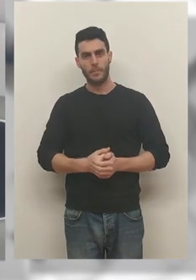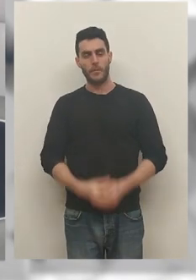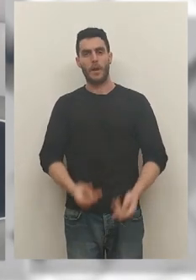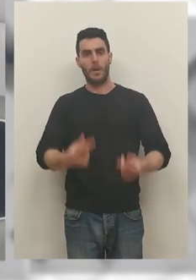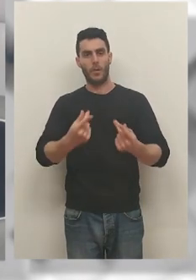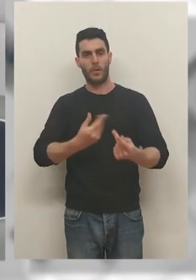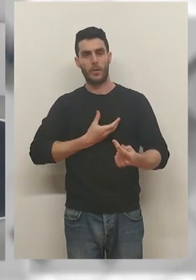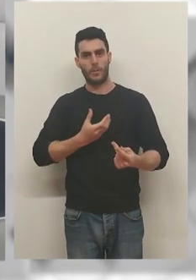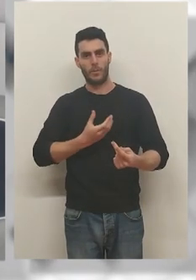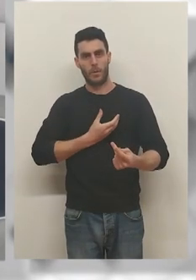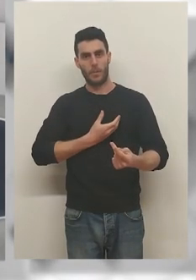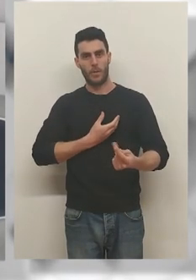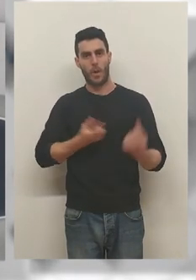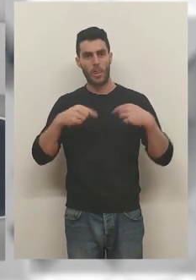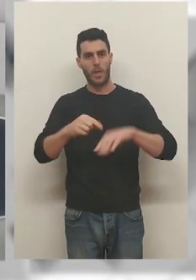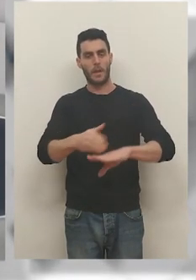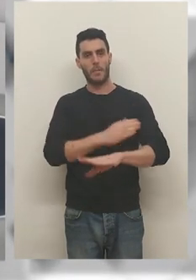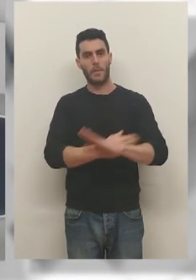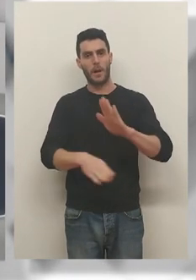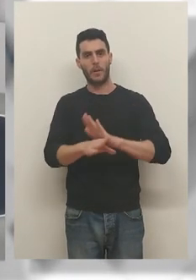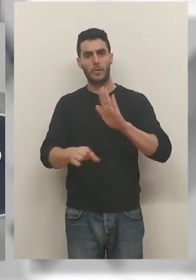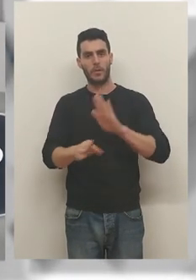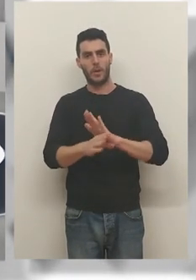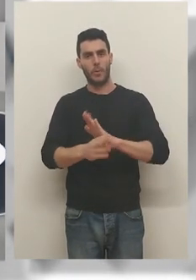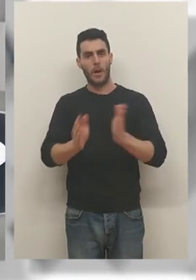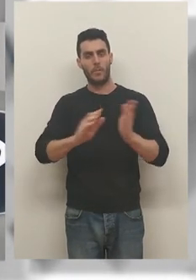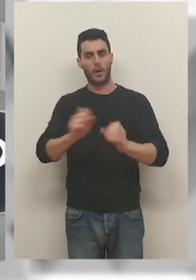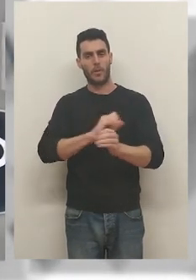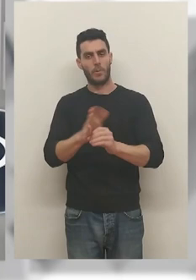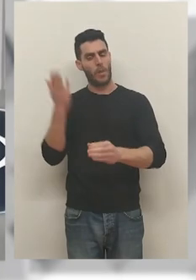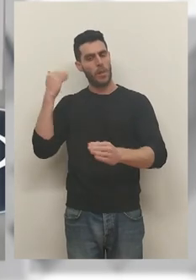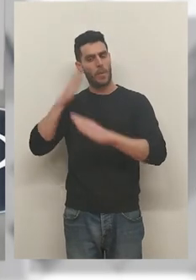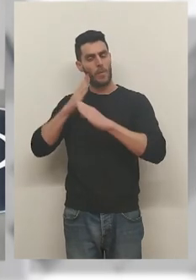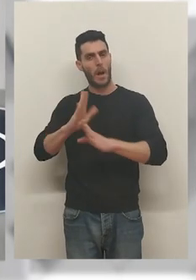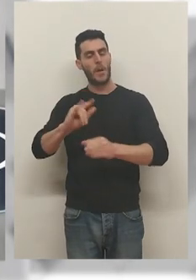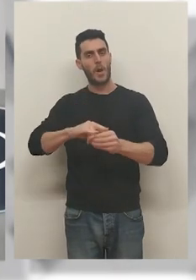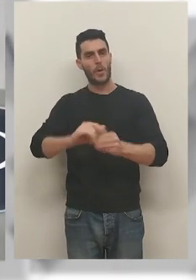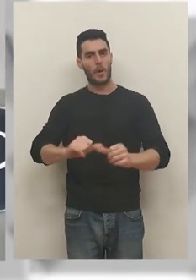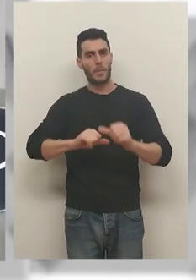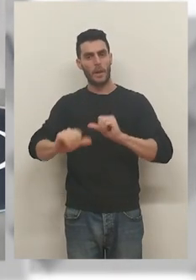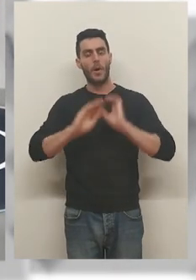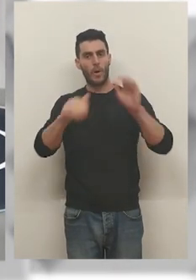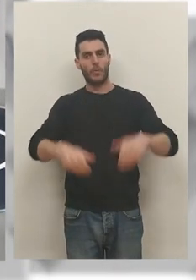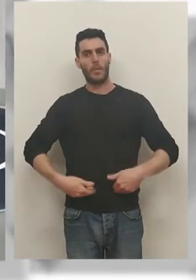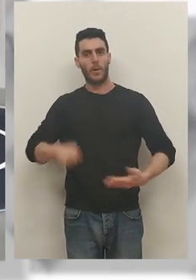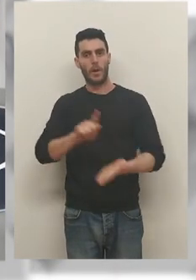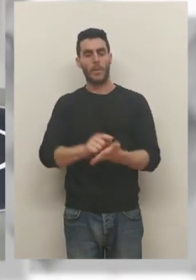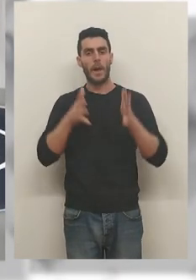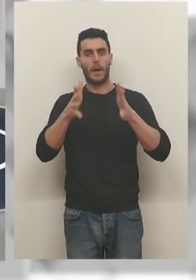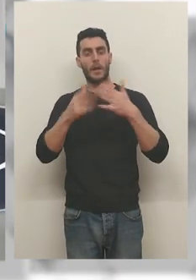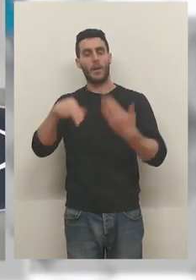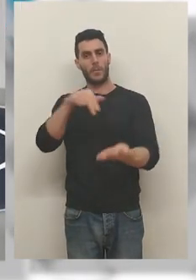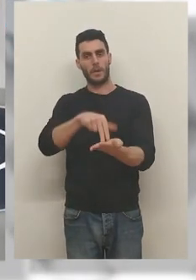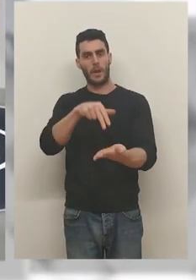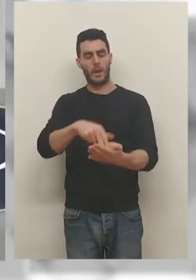y el ogroño el ayuntamiento mantendrá la cita previa instaurada durante la pandemia Aunque a partir del lunes recupera la atención